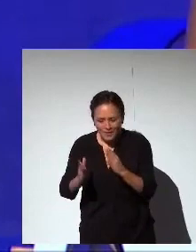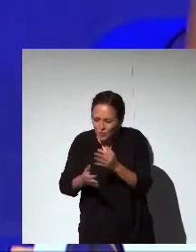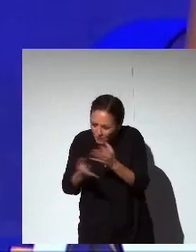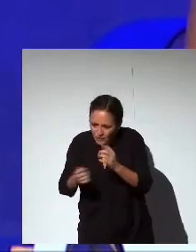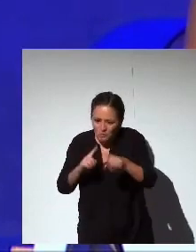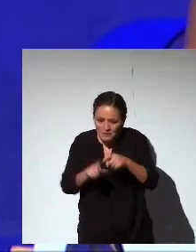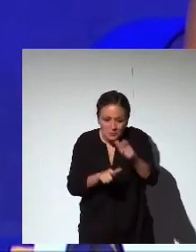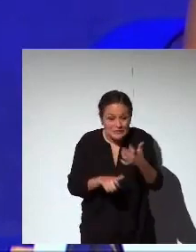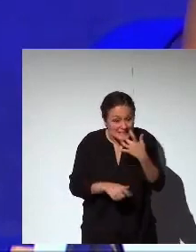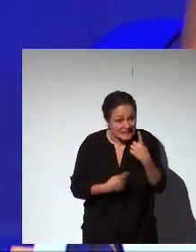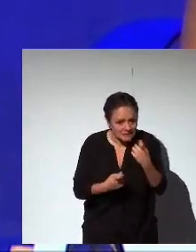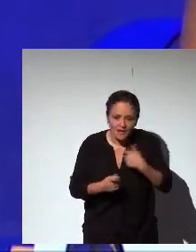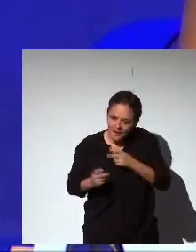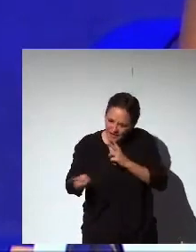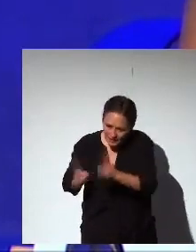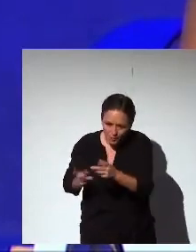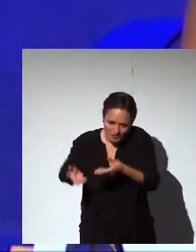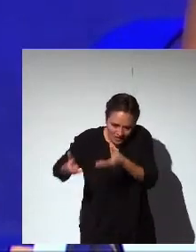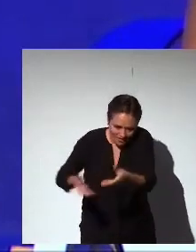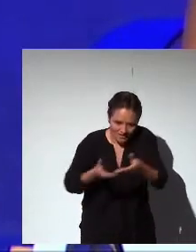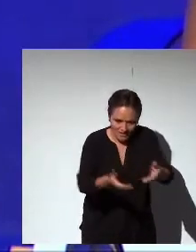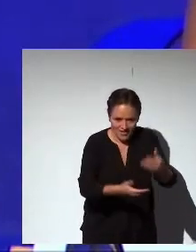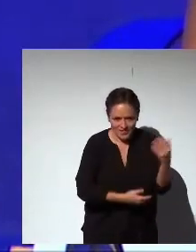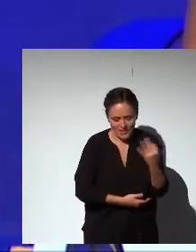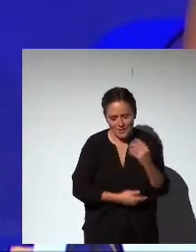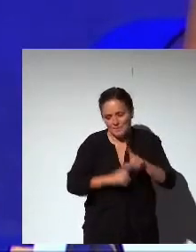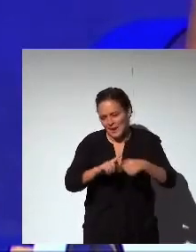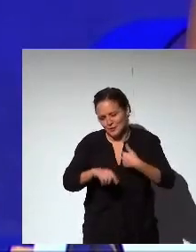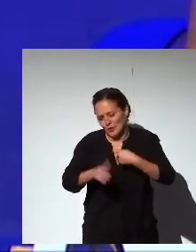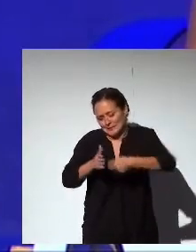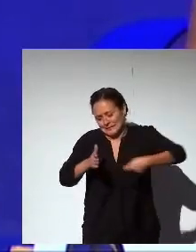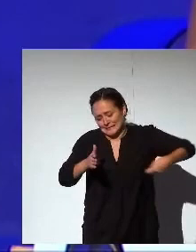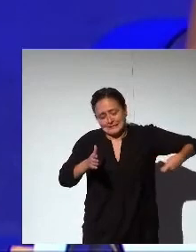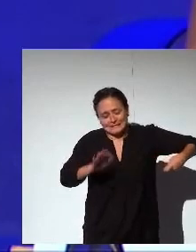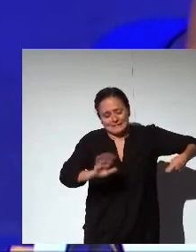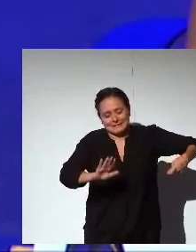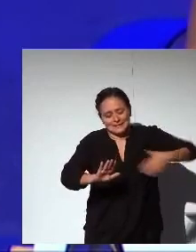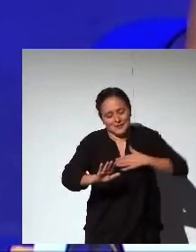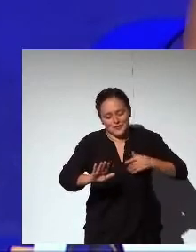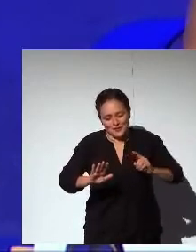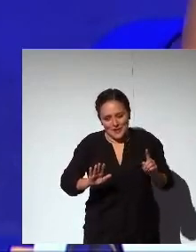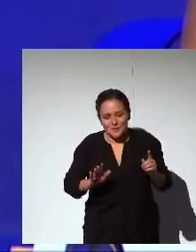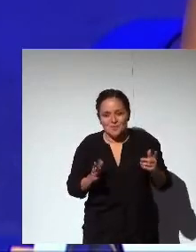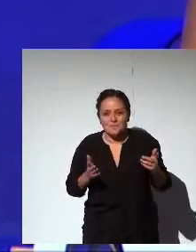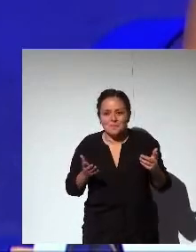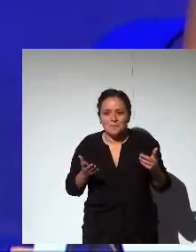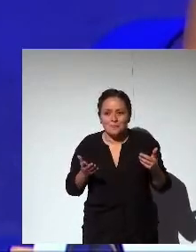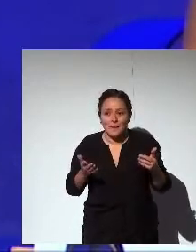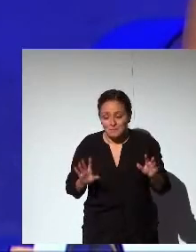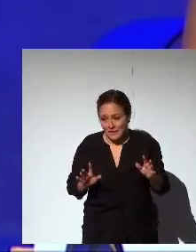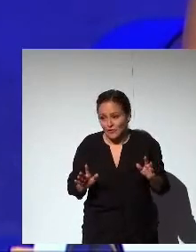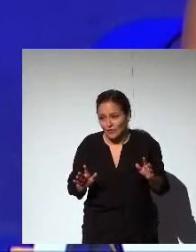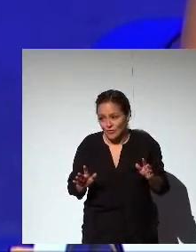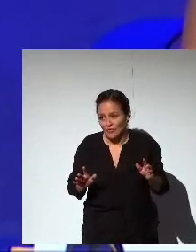necesitan. Y no quiero seguir enrollándome más, pero sí que quiero ya